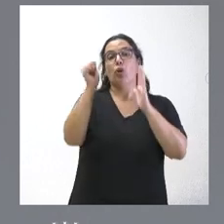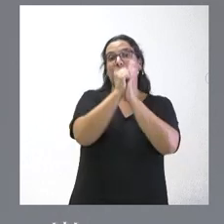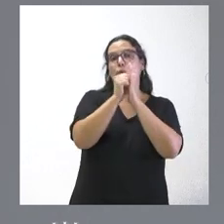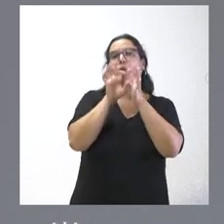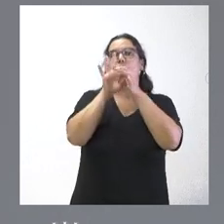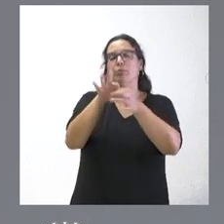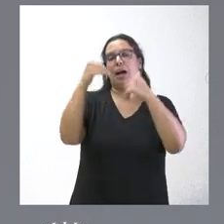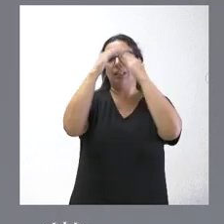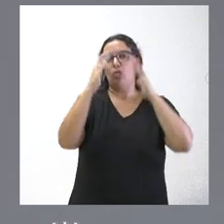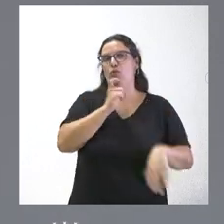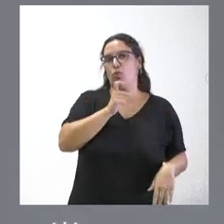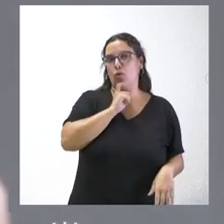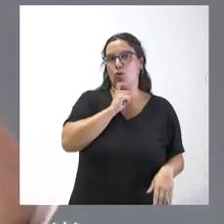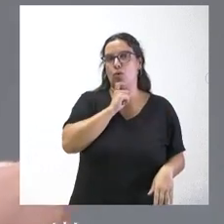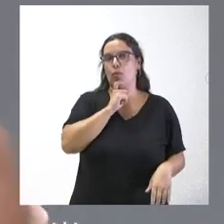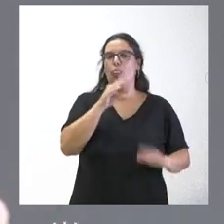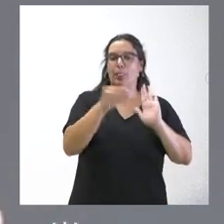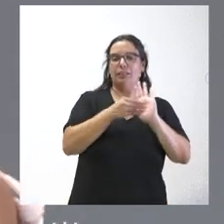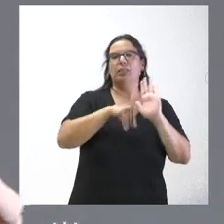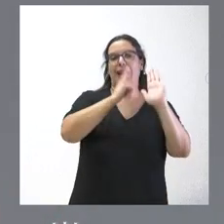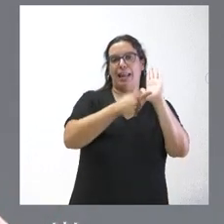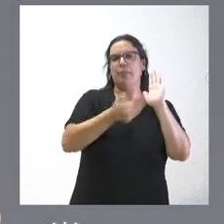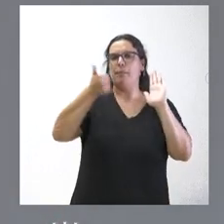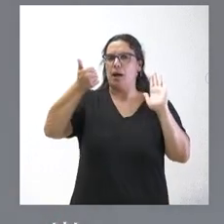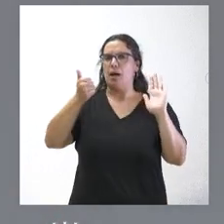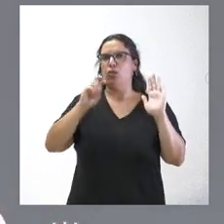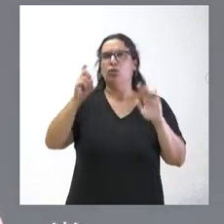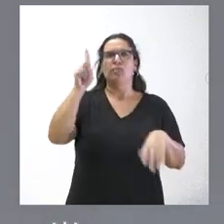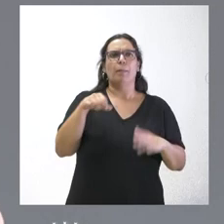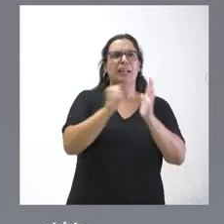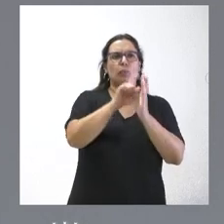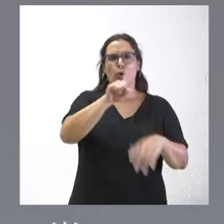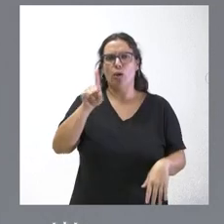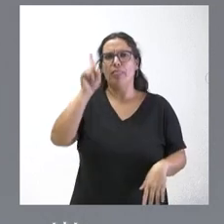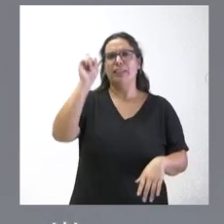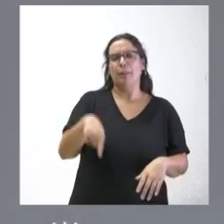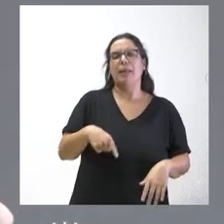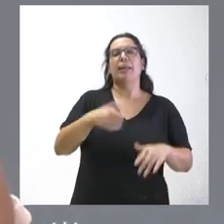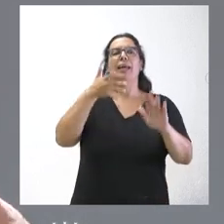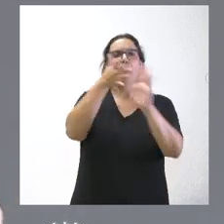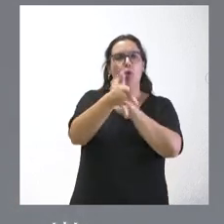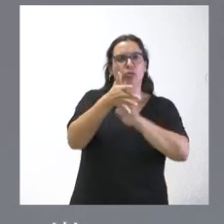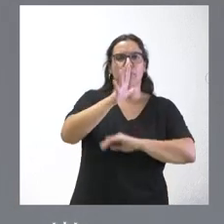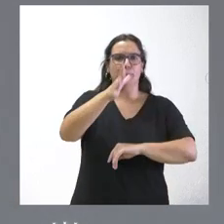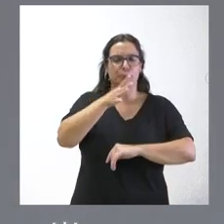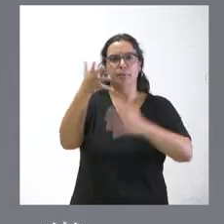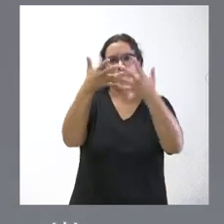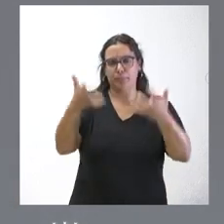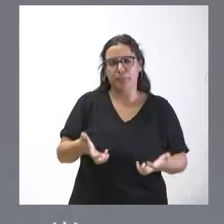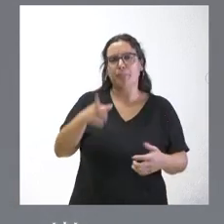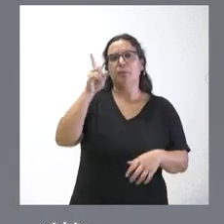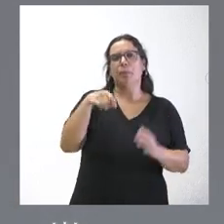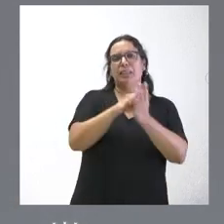a la atención sanitaria en la ley Hay alguno más Está también el artículo 11 está la exposición de motivos el artículo 34